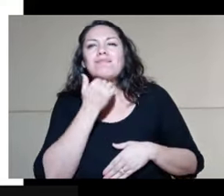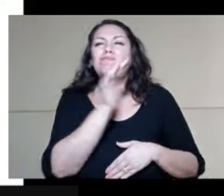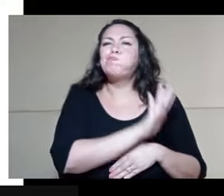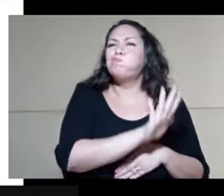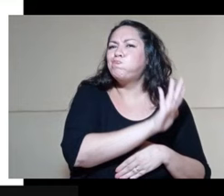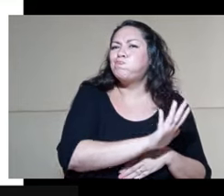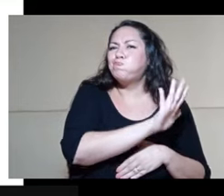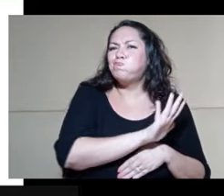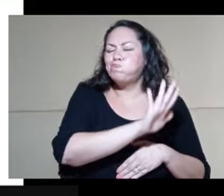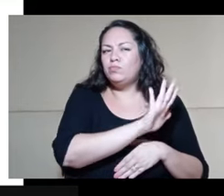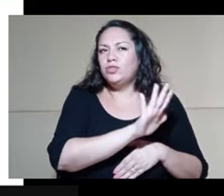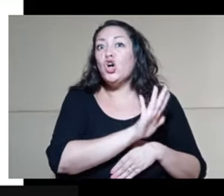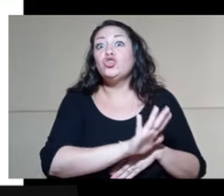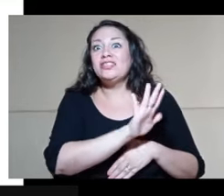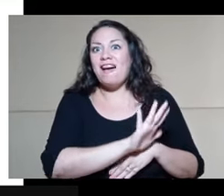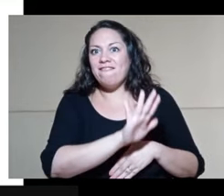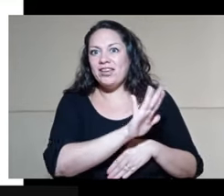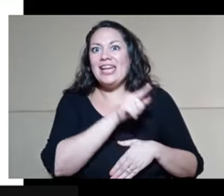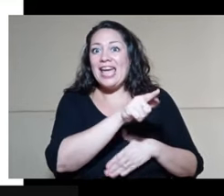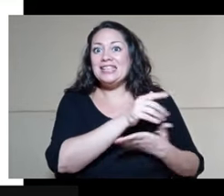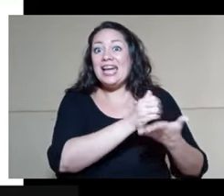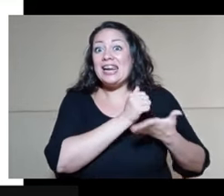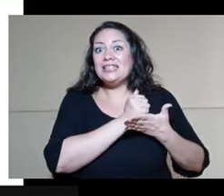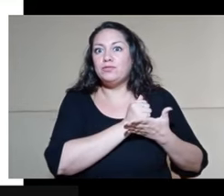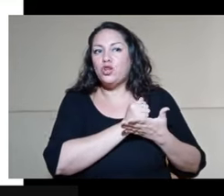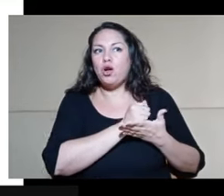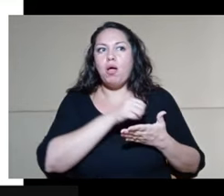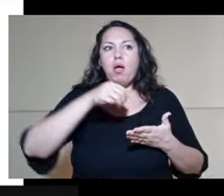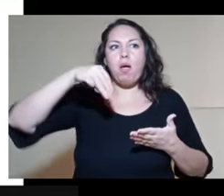difuso, que no lo puedo discriminar. Empiecen los receptores,